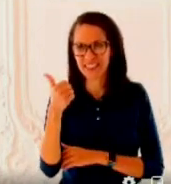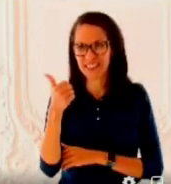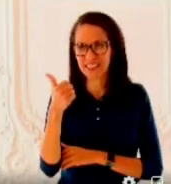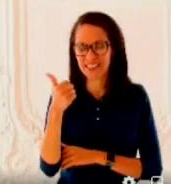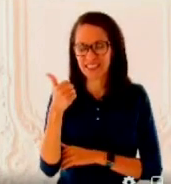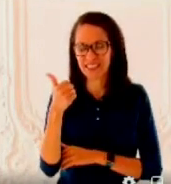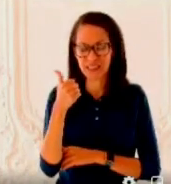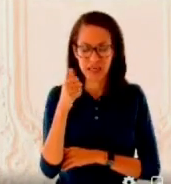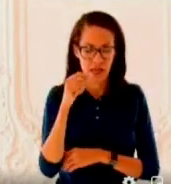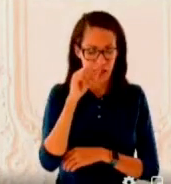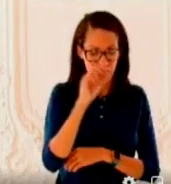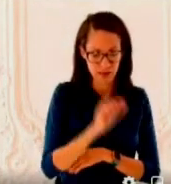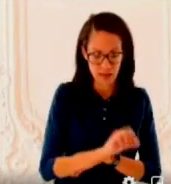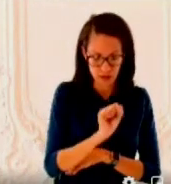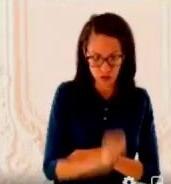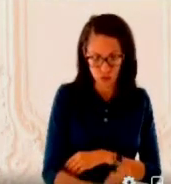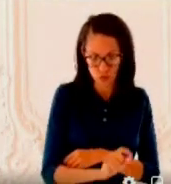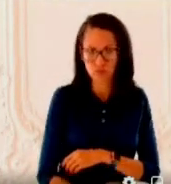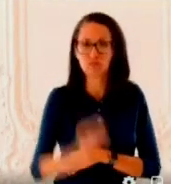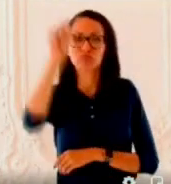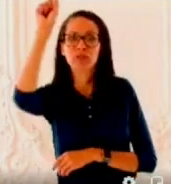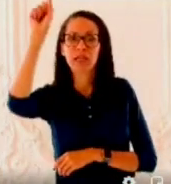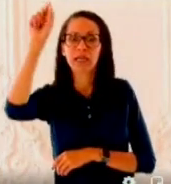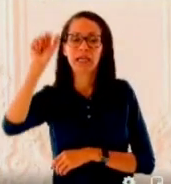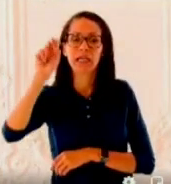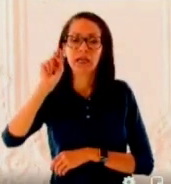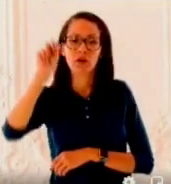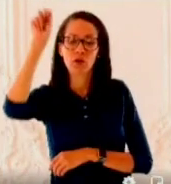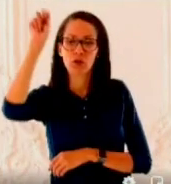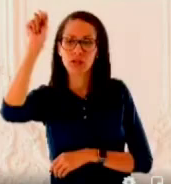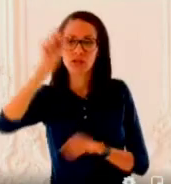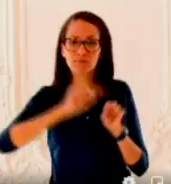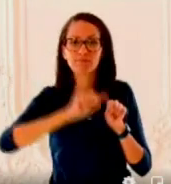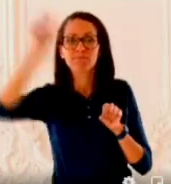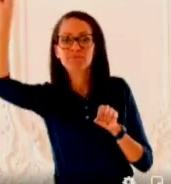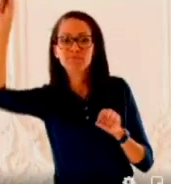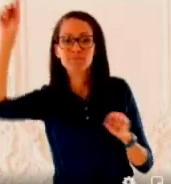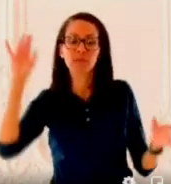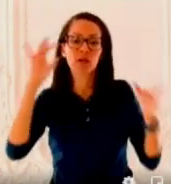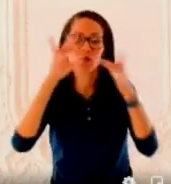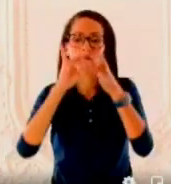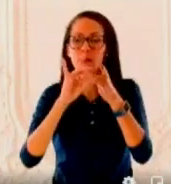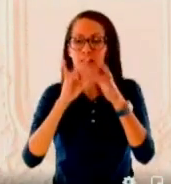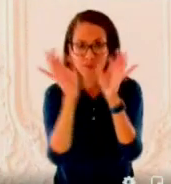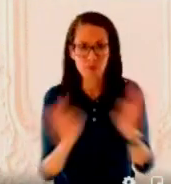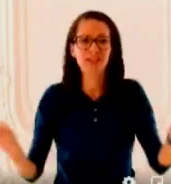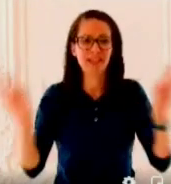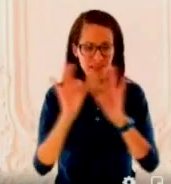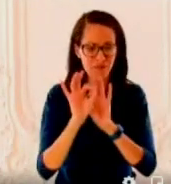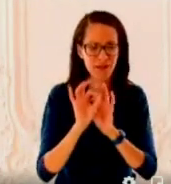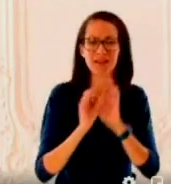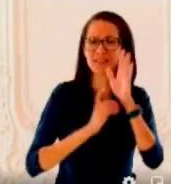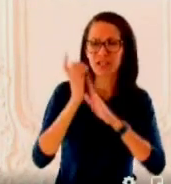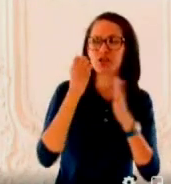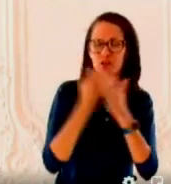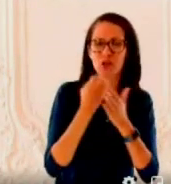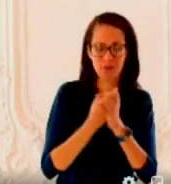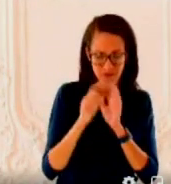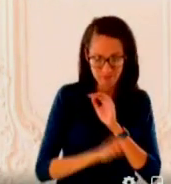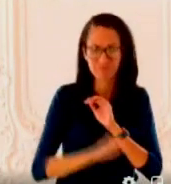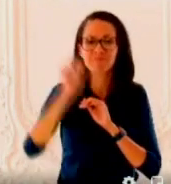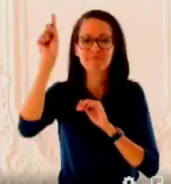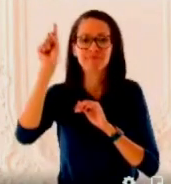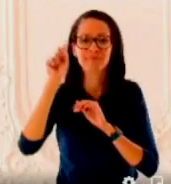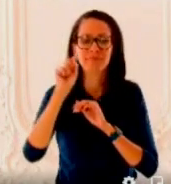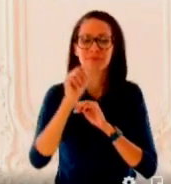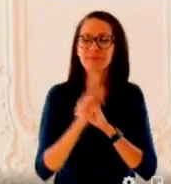y la parte norte de la isla, tan importante para el desarrollo económico de esa región central. Impulsaremos el